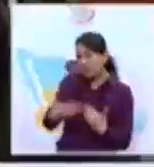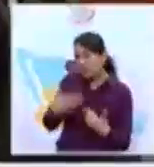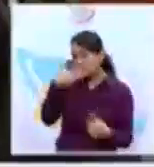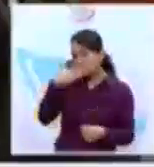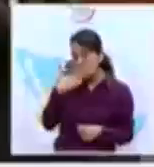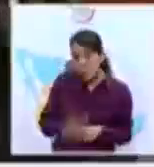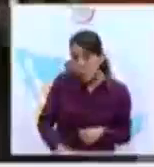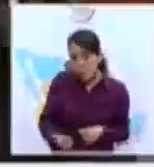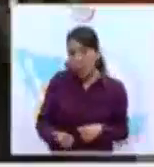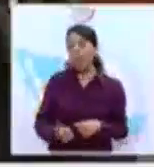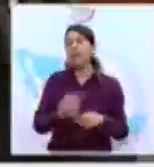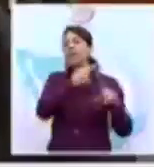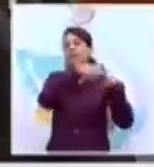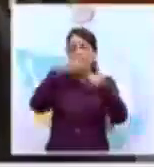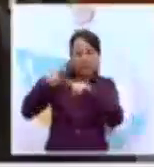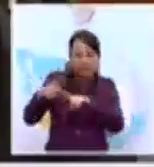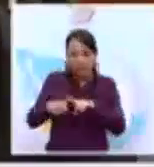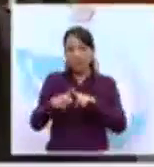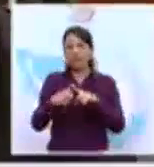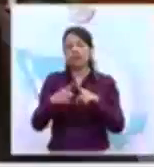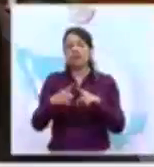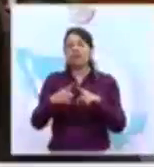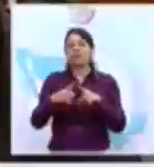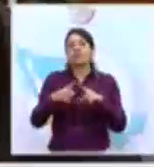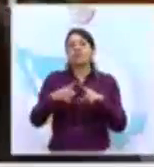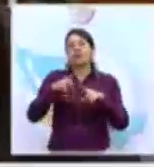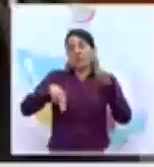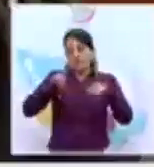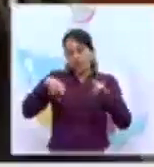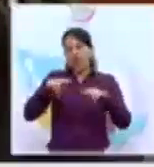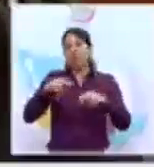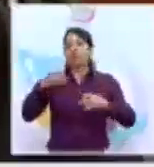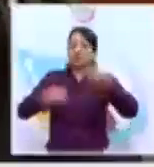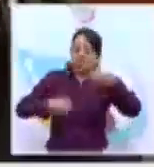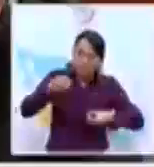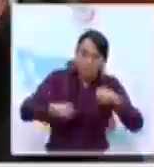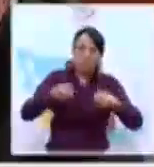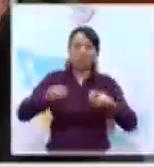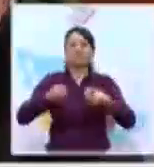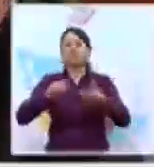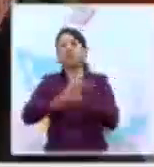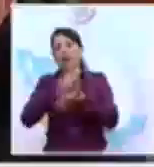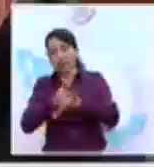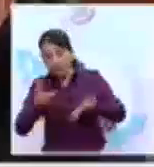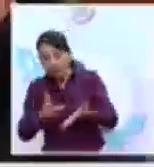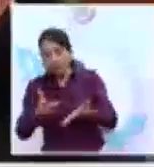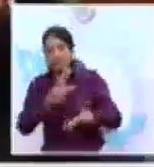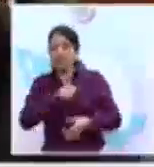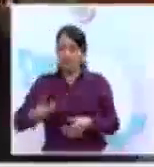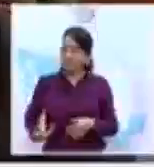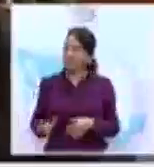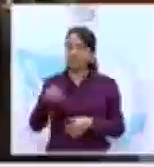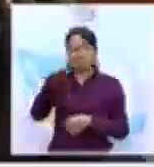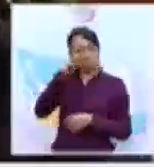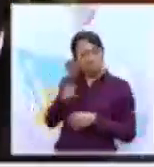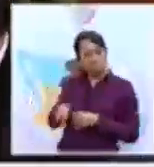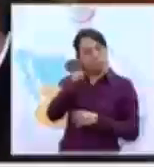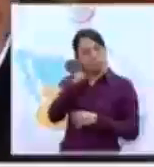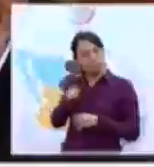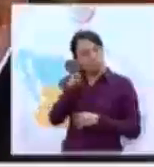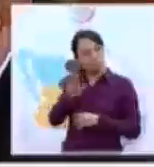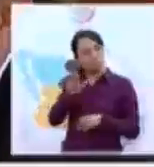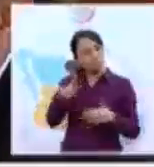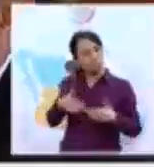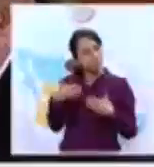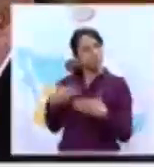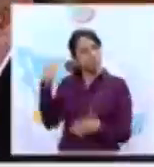de poder, ¿no?, de gobierno por cuidarnos las manos unos con los otros, estamos secuestrando instituciones autónomas que lo único que van a